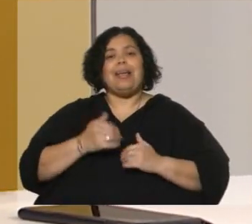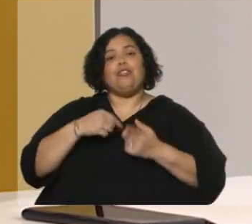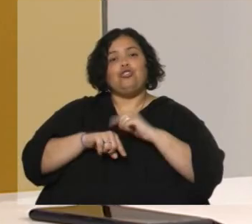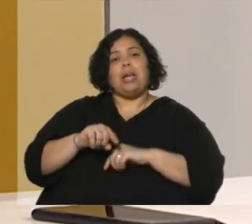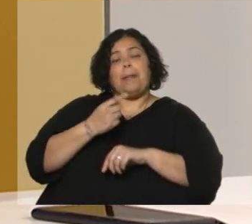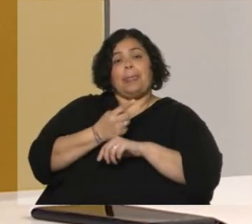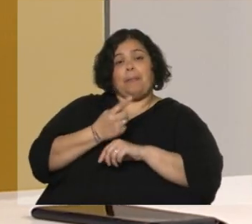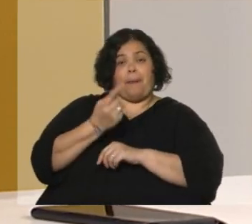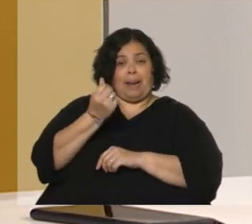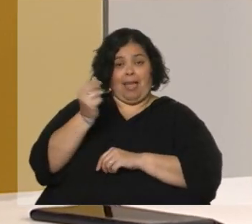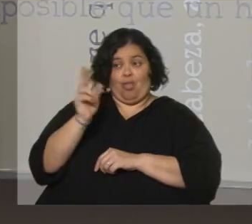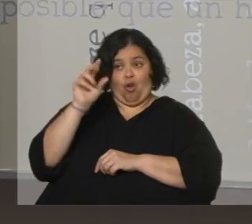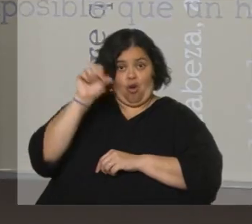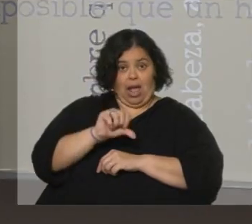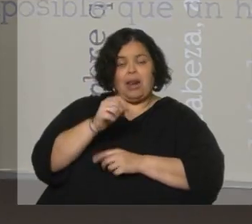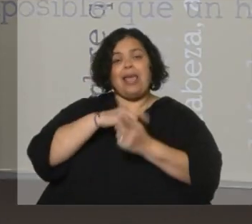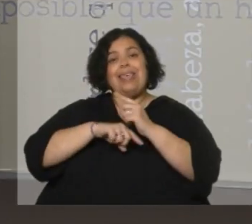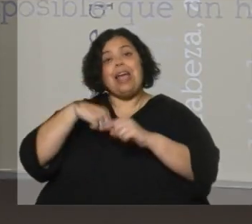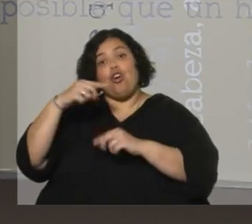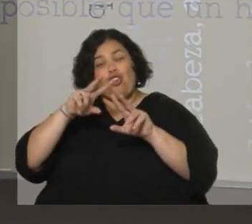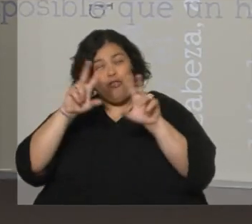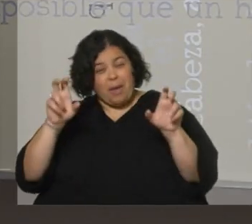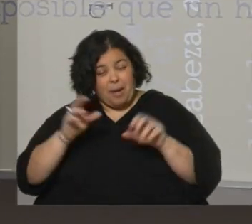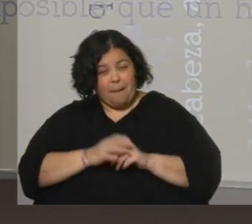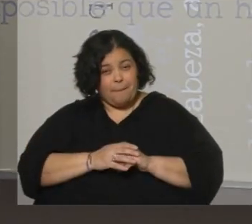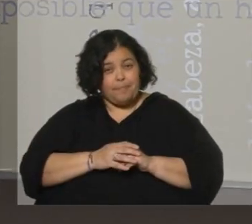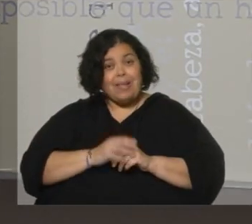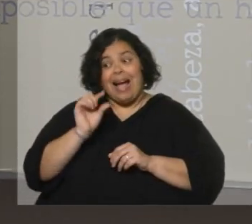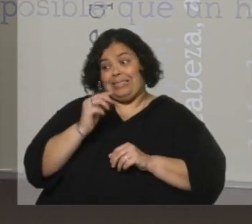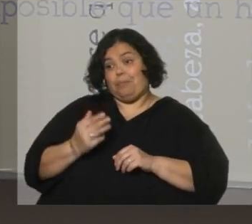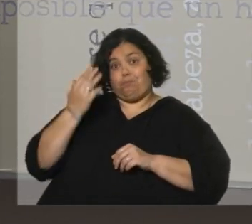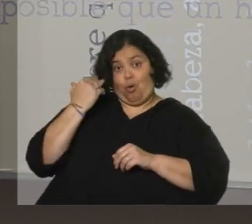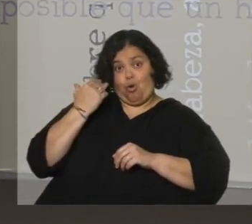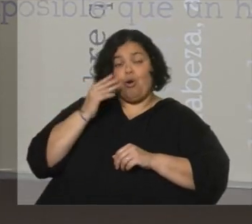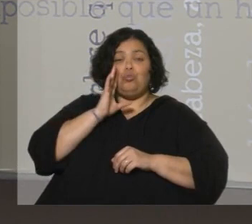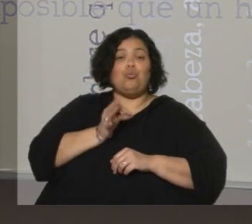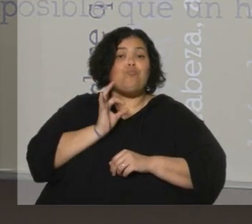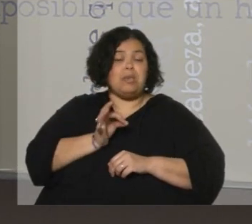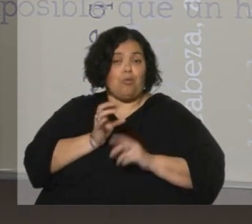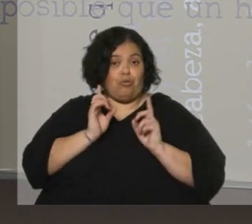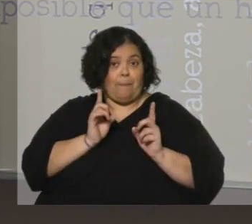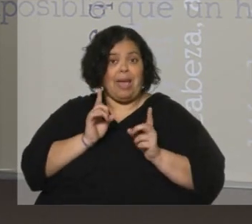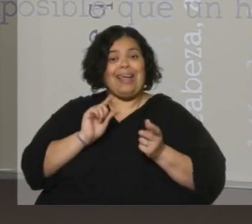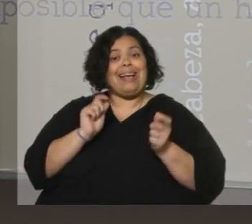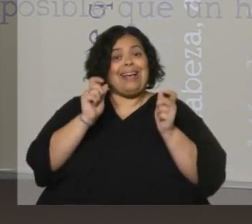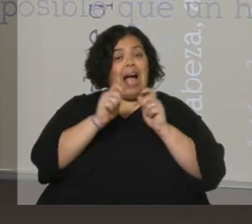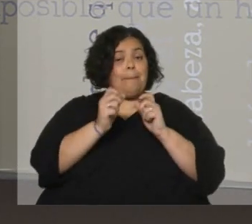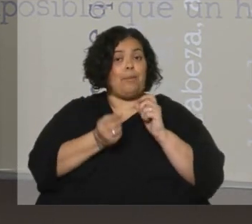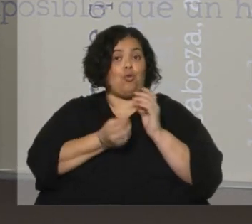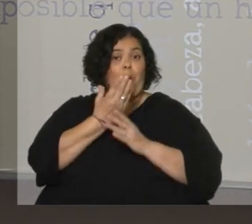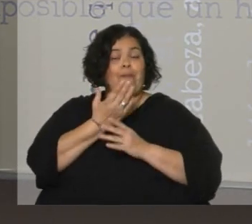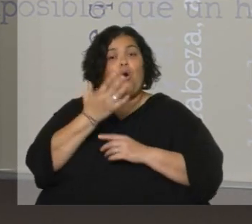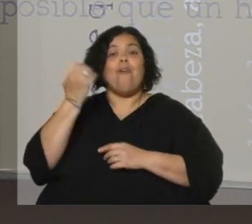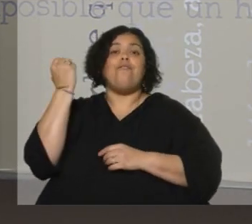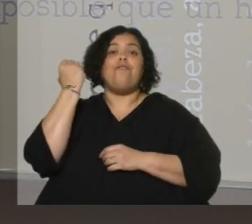el otro tema que me señalaba y bueno en este momento hace unos pocos días nos enteramos de una nueva eh un nuevo cambio en la propiedad de algunas plantas